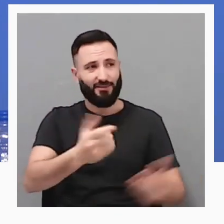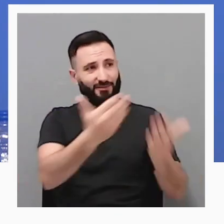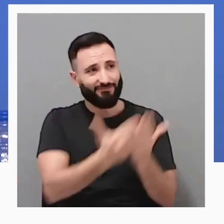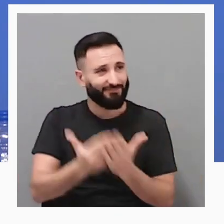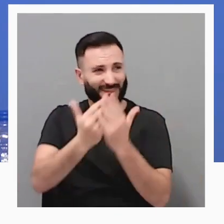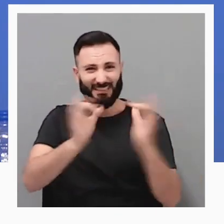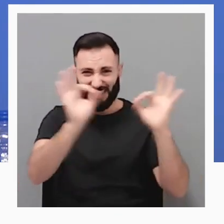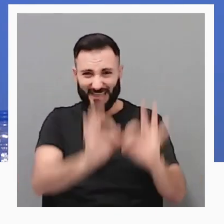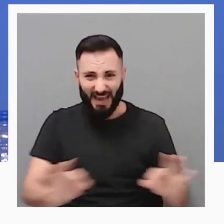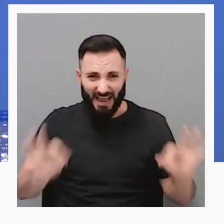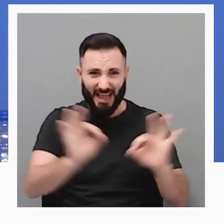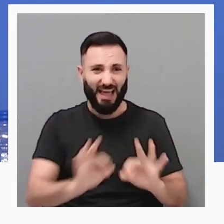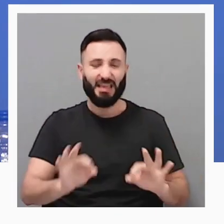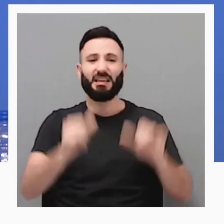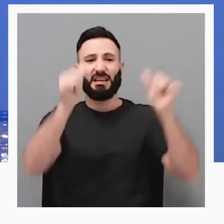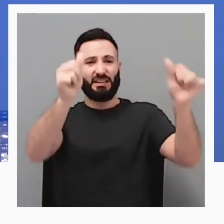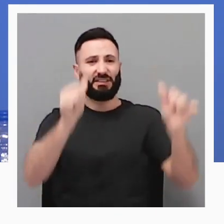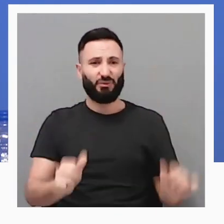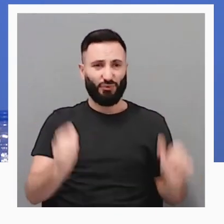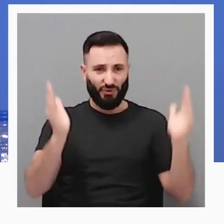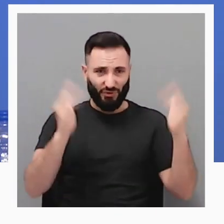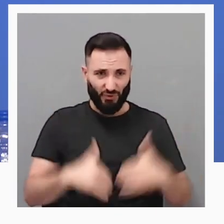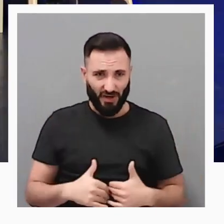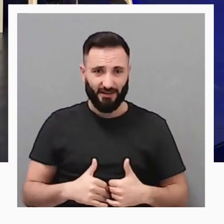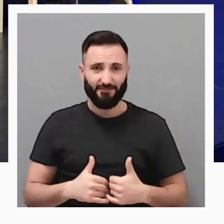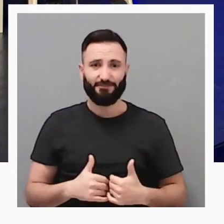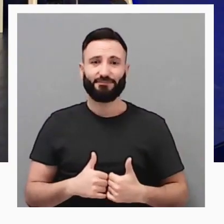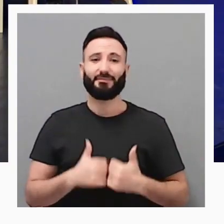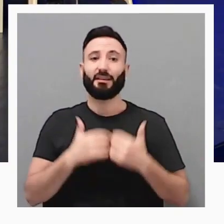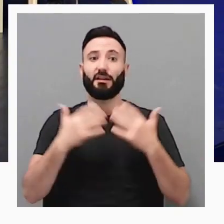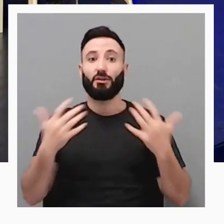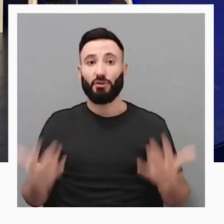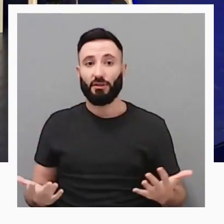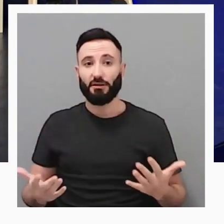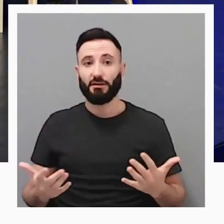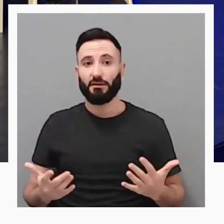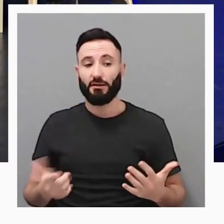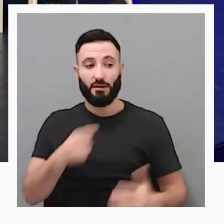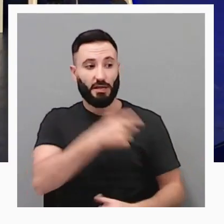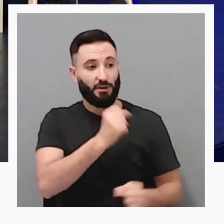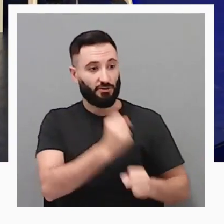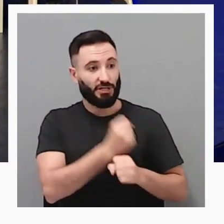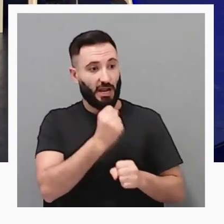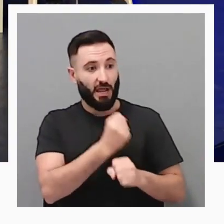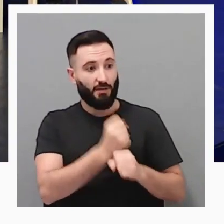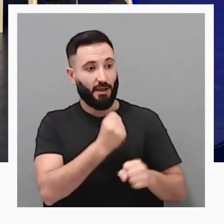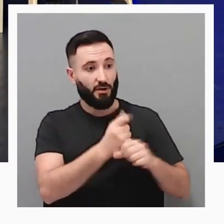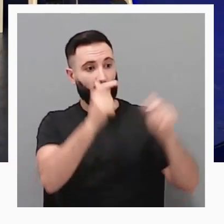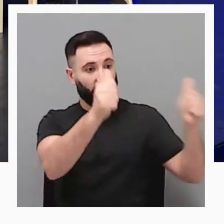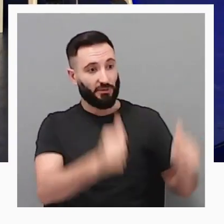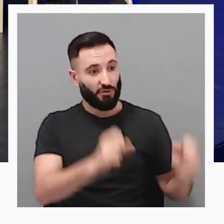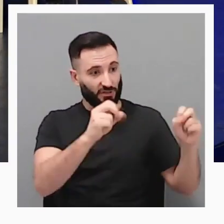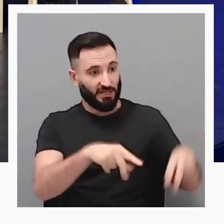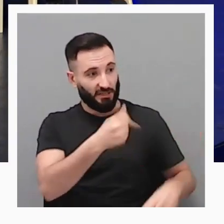disciplina, no han pasado por esa cualificación de actitudes, y resulta que están trabajando en el sector, que pueden ganar incluso más que